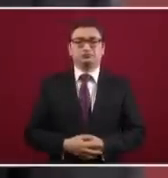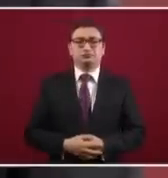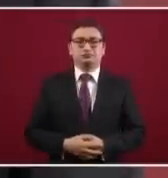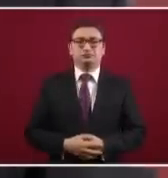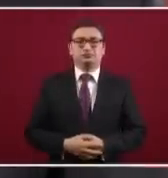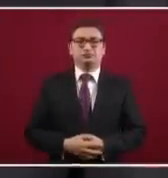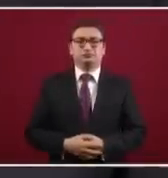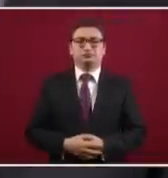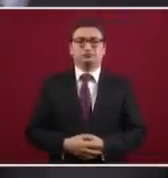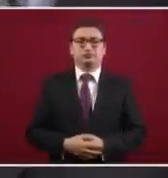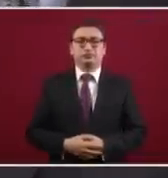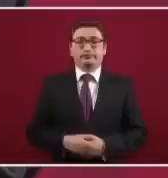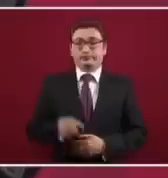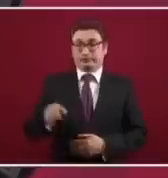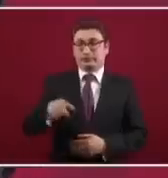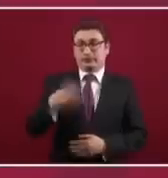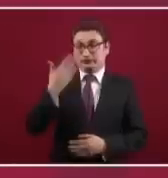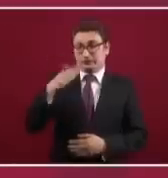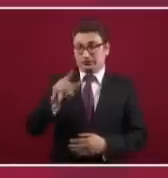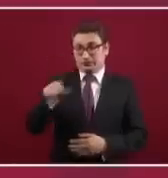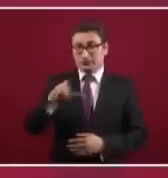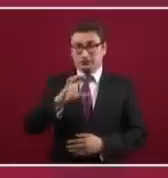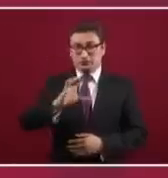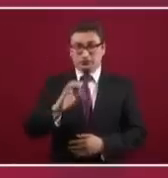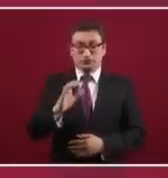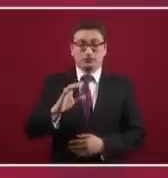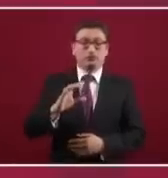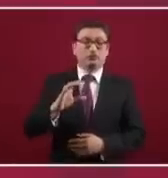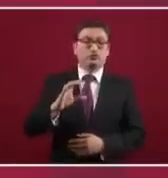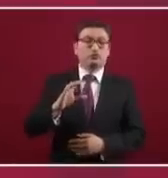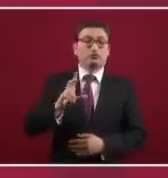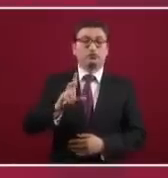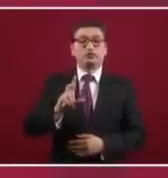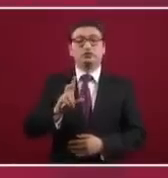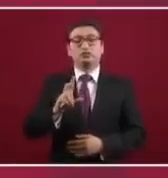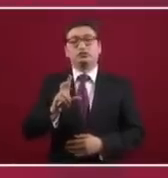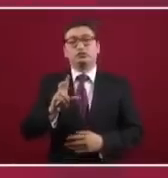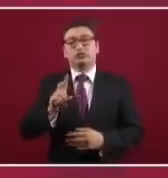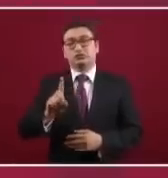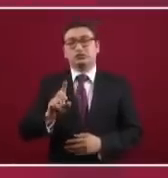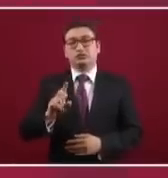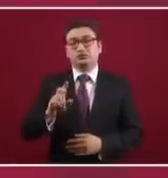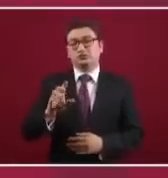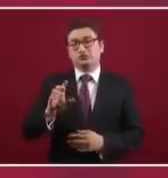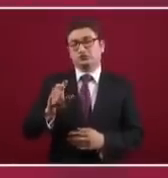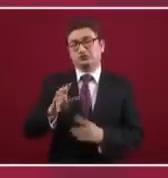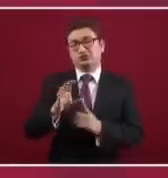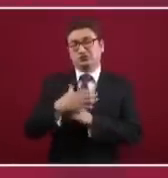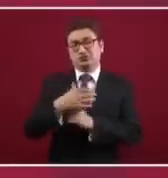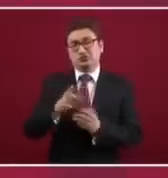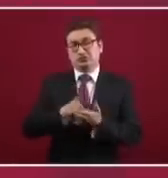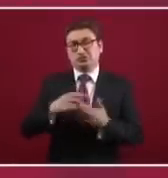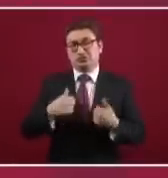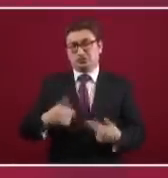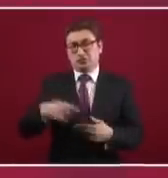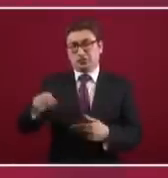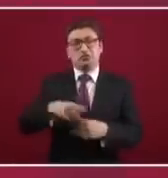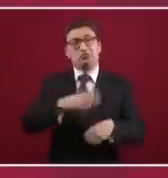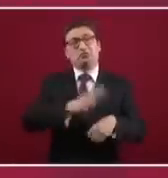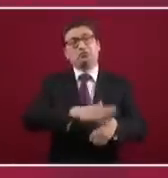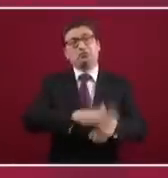Una Comisión de Derechos Humanos emite una recomendación ya como un